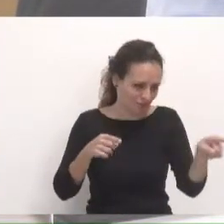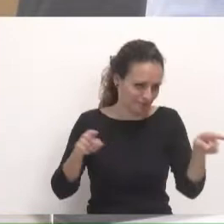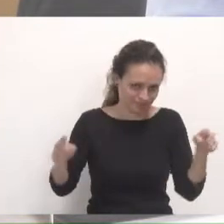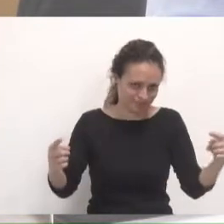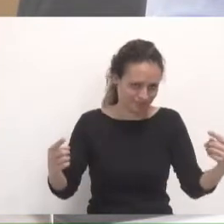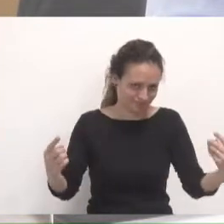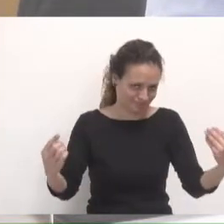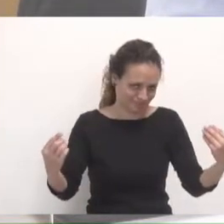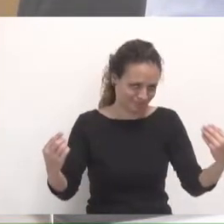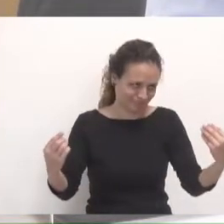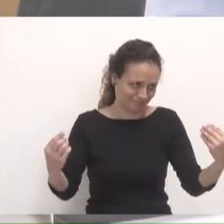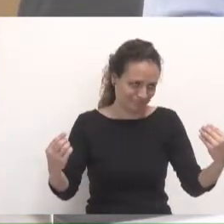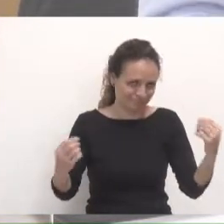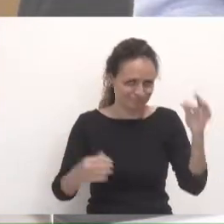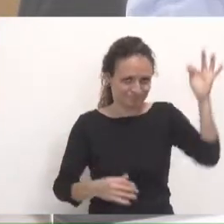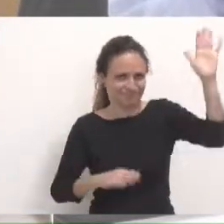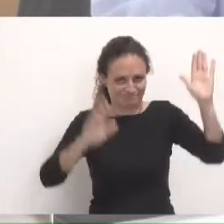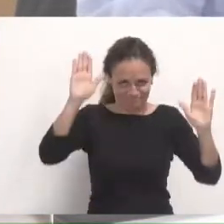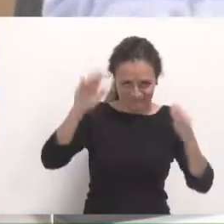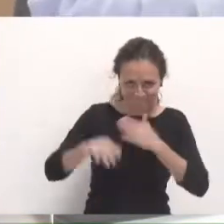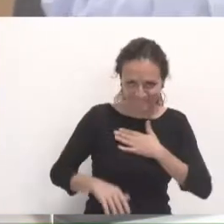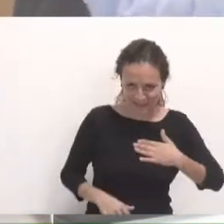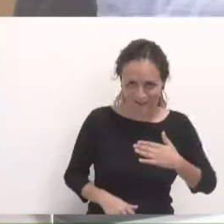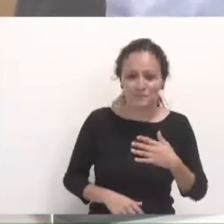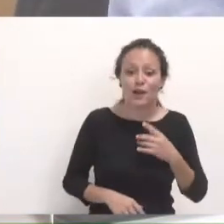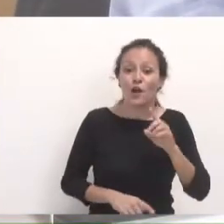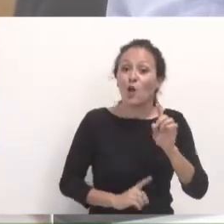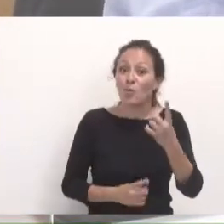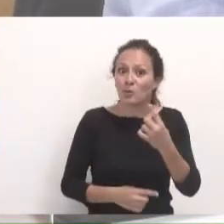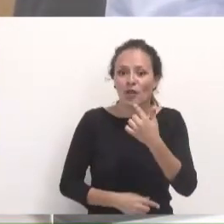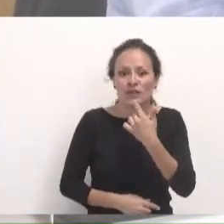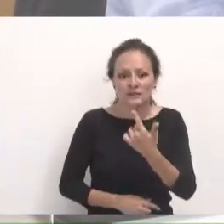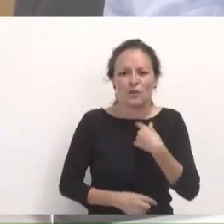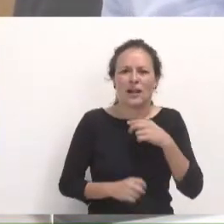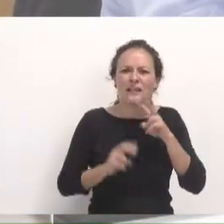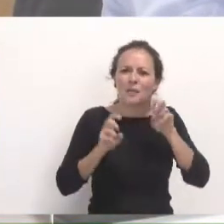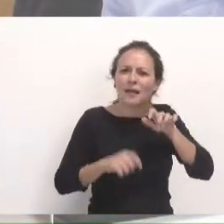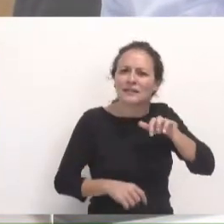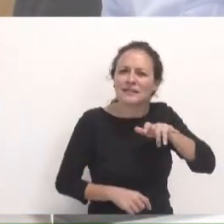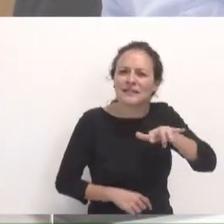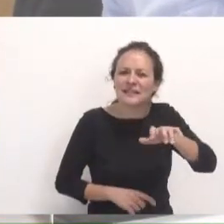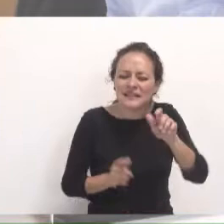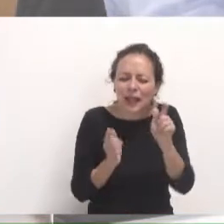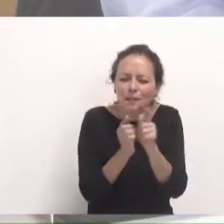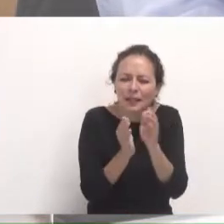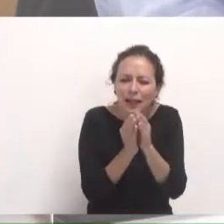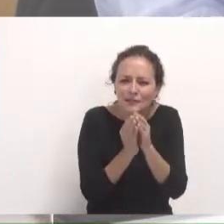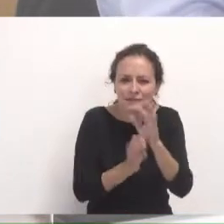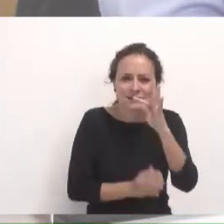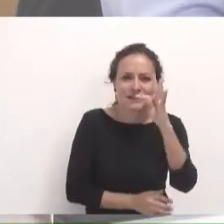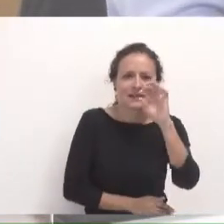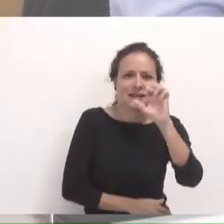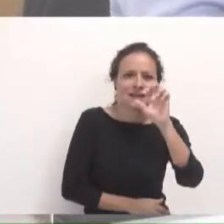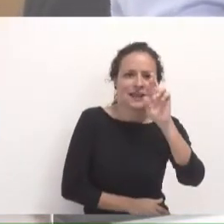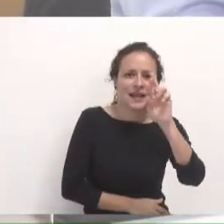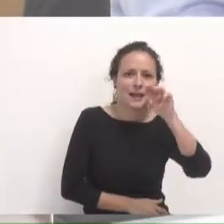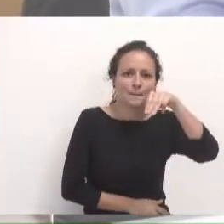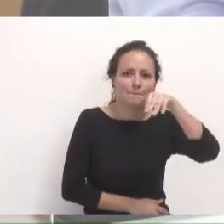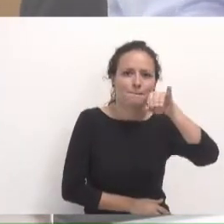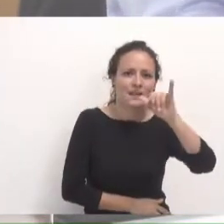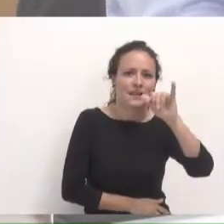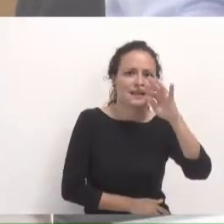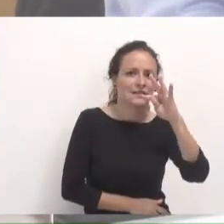yo en primer lugar, pues quiero explicar qué son las termitas, ¿no? Porque cuando hablamos de termitas, yo creo que primero tenemos que saber